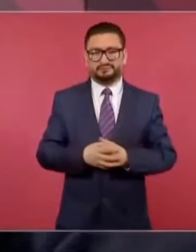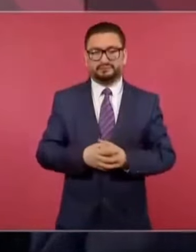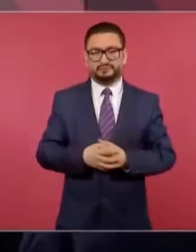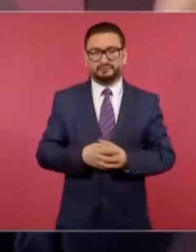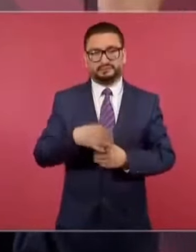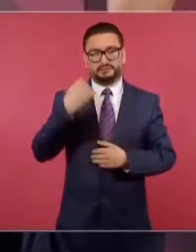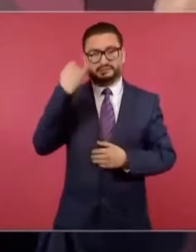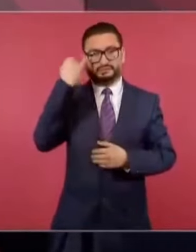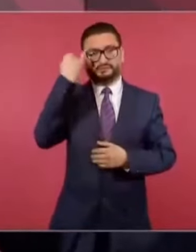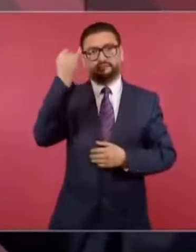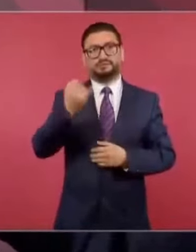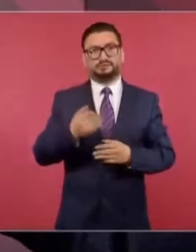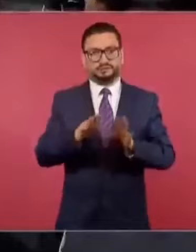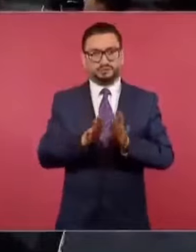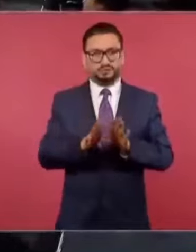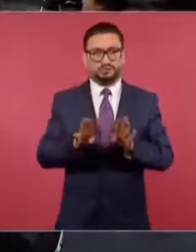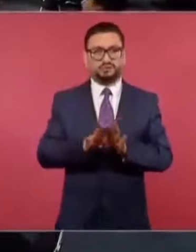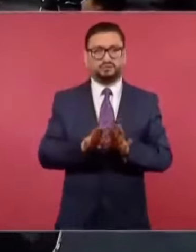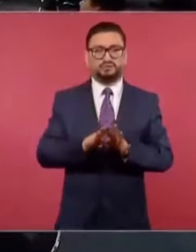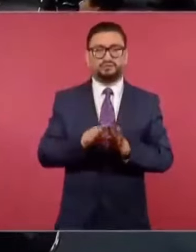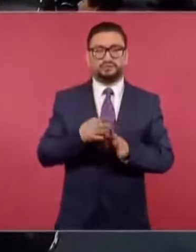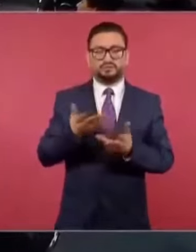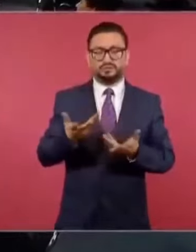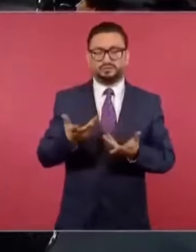Imagínense cómo se abstrae uno